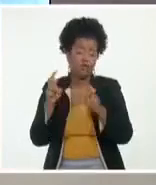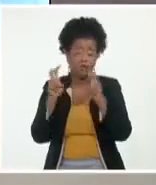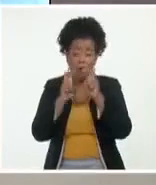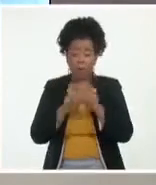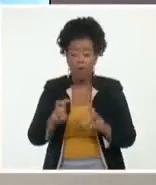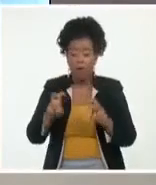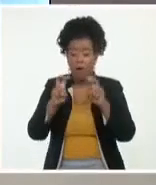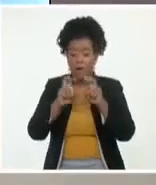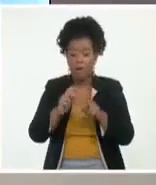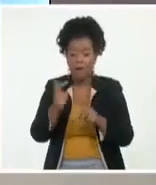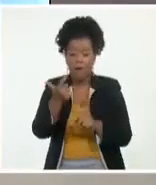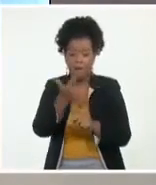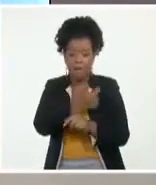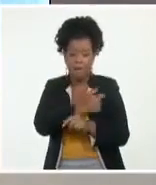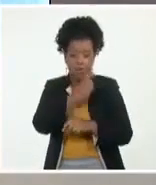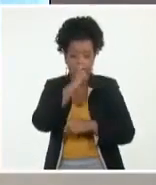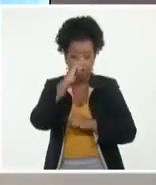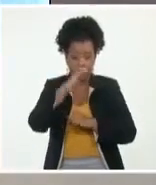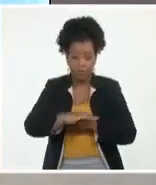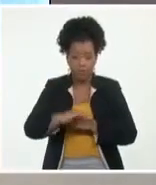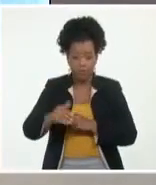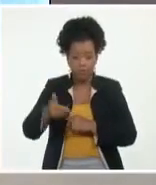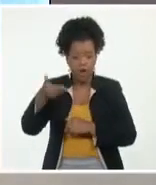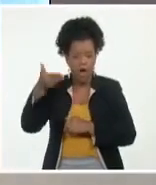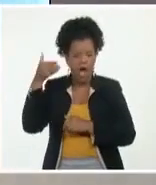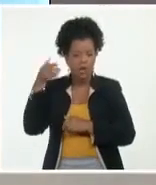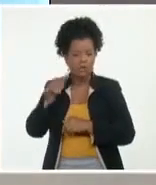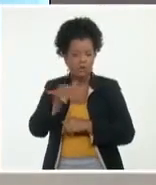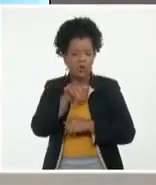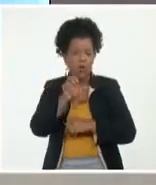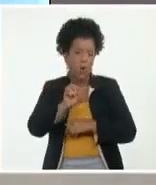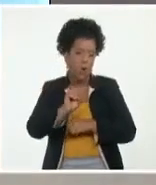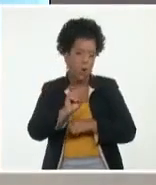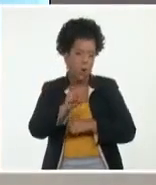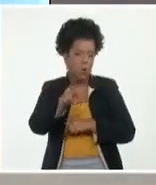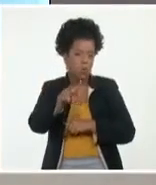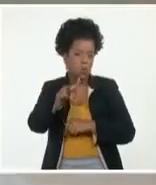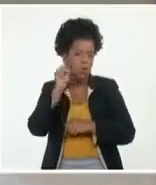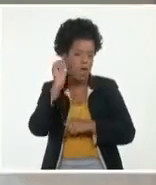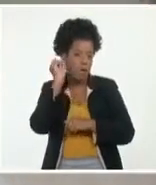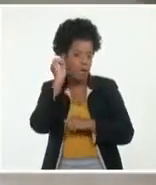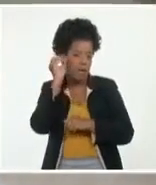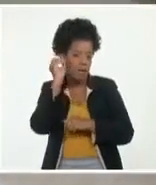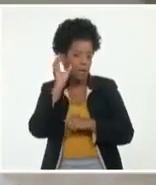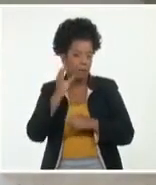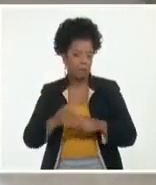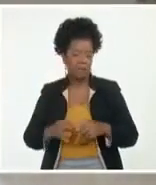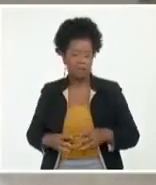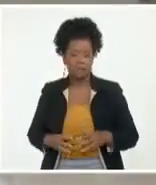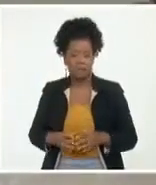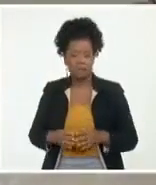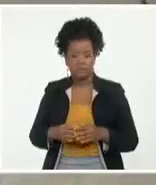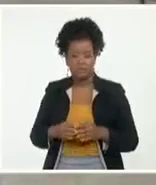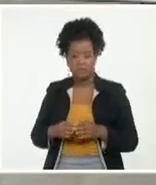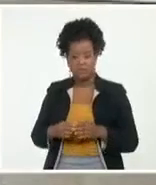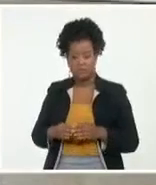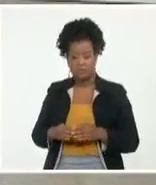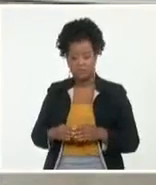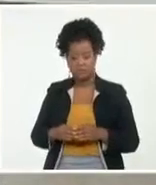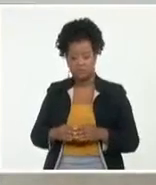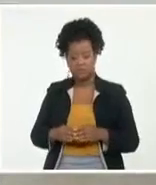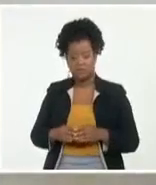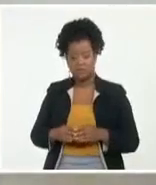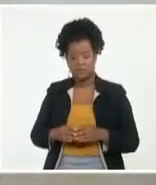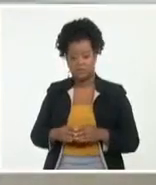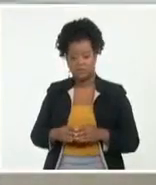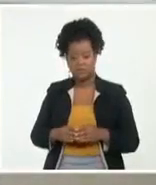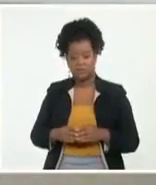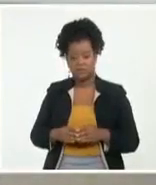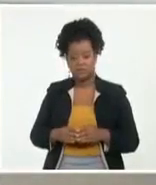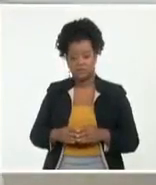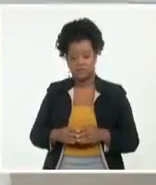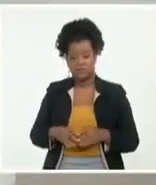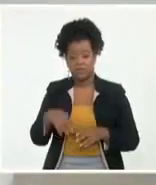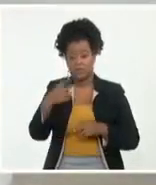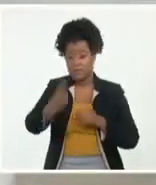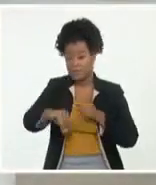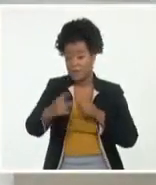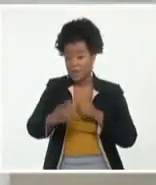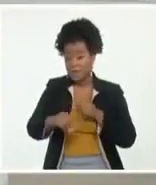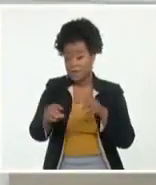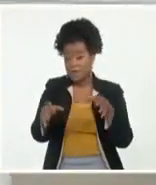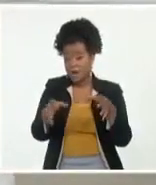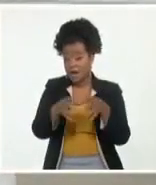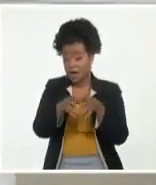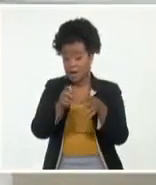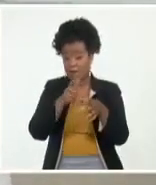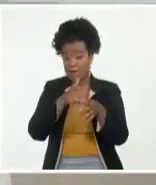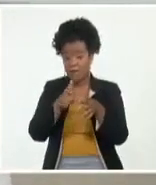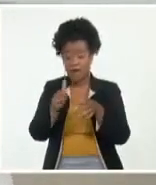infantiles? ¿Hay antecedentes? ¿Es algo nuevo? ¿Qué puede decirme usted? El ensayo clínico más reciente que el Instituto Finta